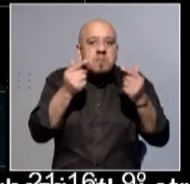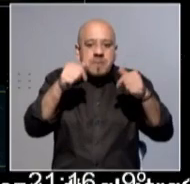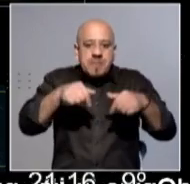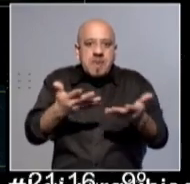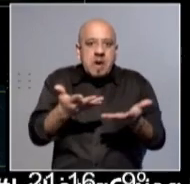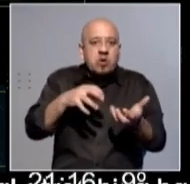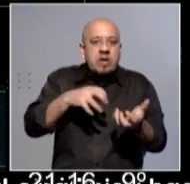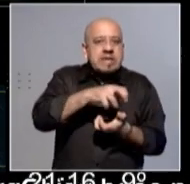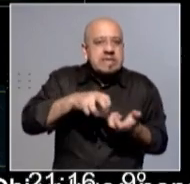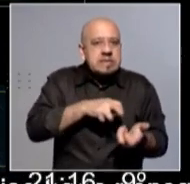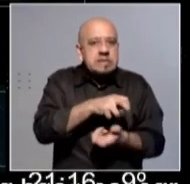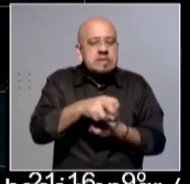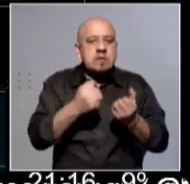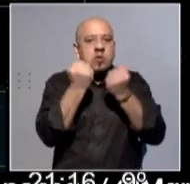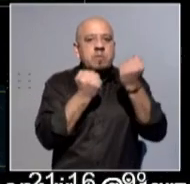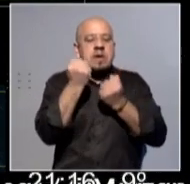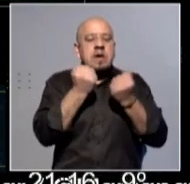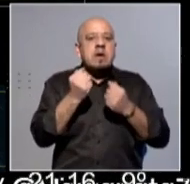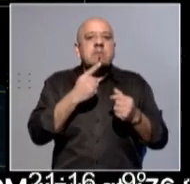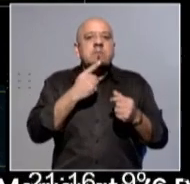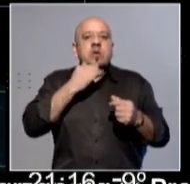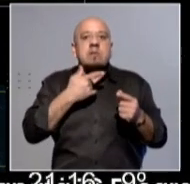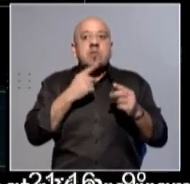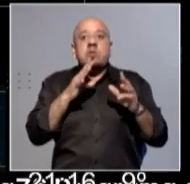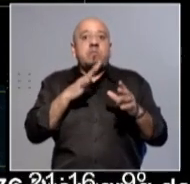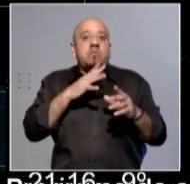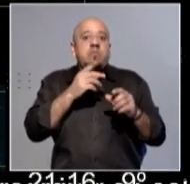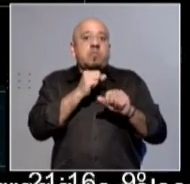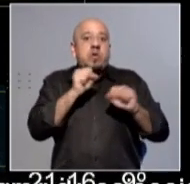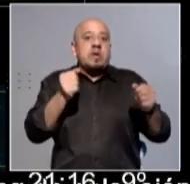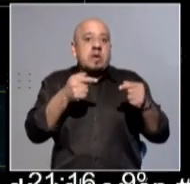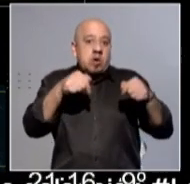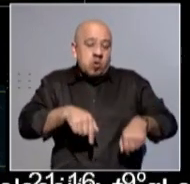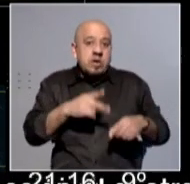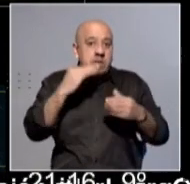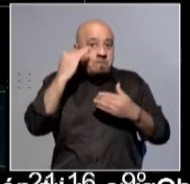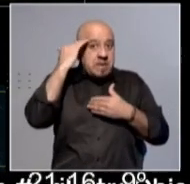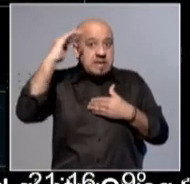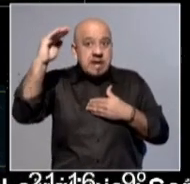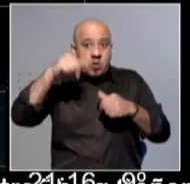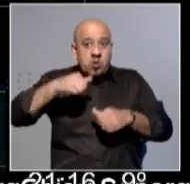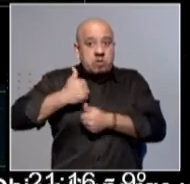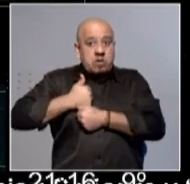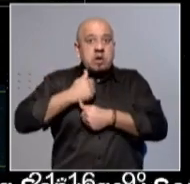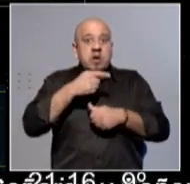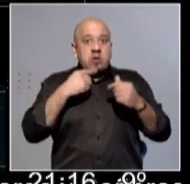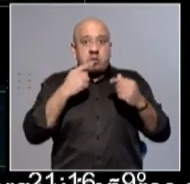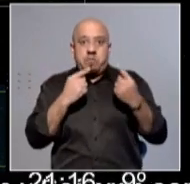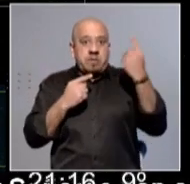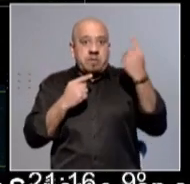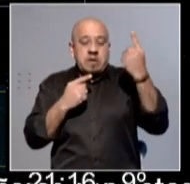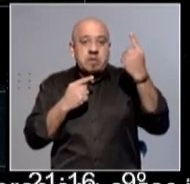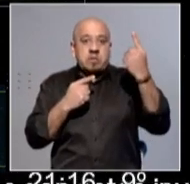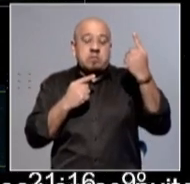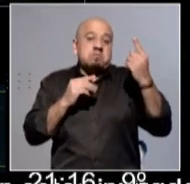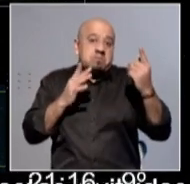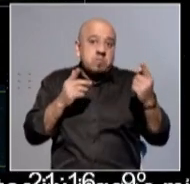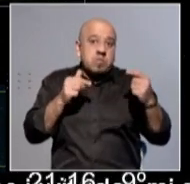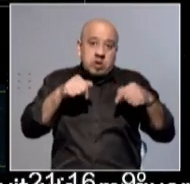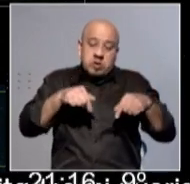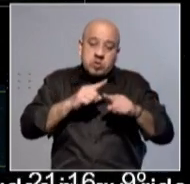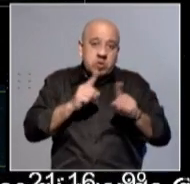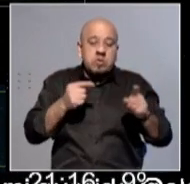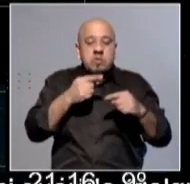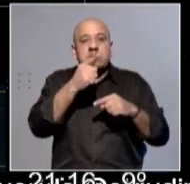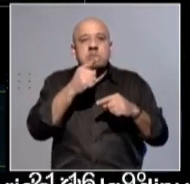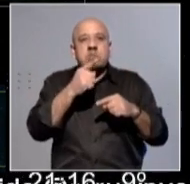que nos tocan enfrentar, tendríamos la posibilidad de asonadas militares, y son muy minoritarios los países donde esto sucede. Sacando el caso de Bolivia, en la región,